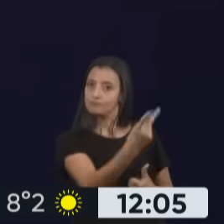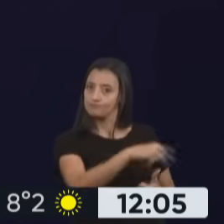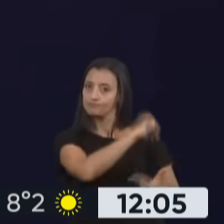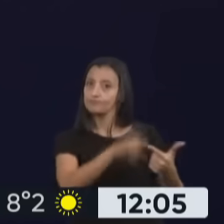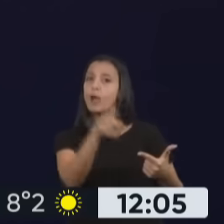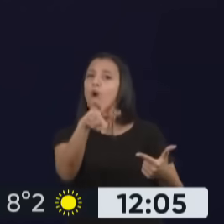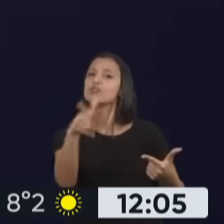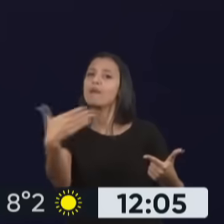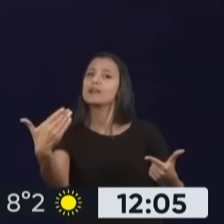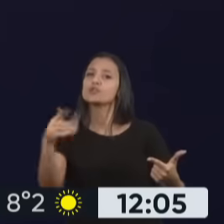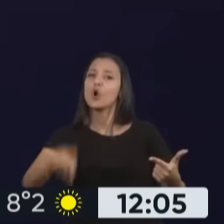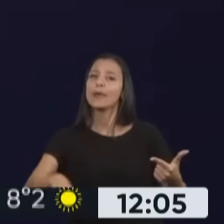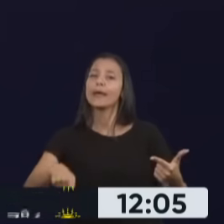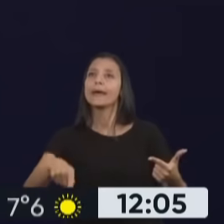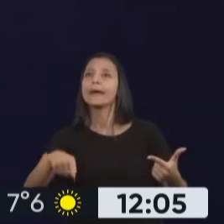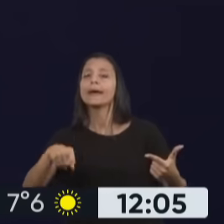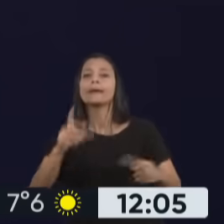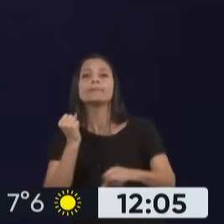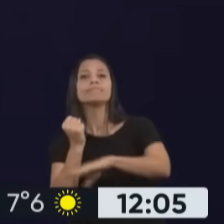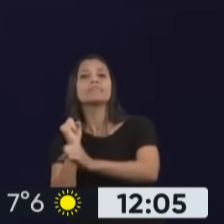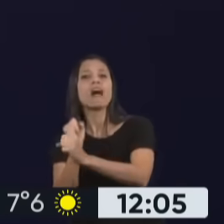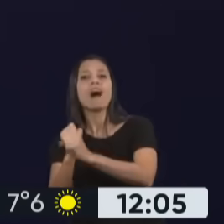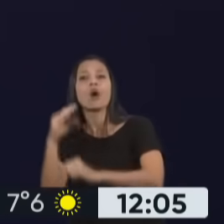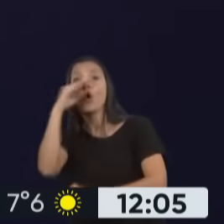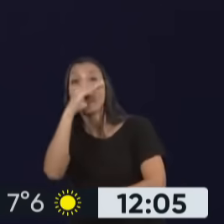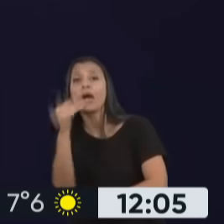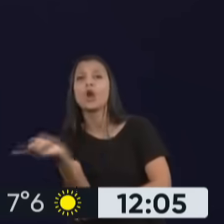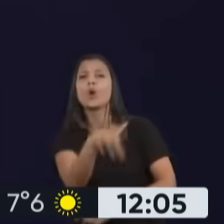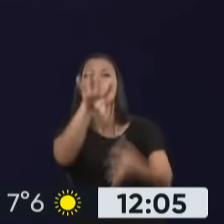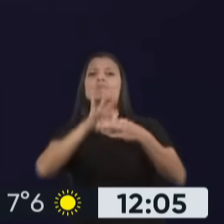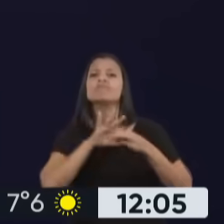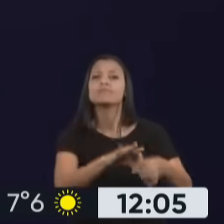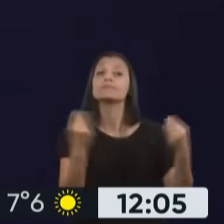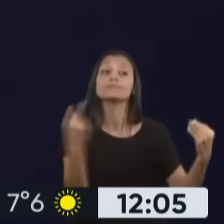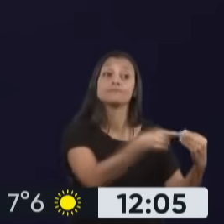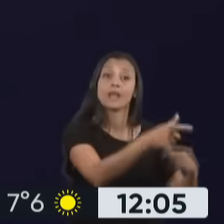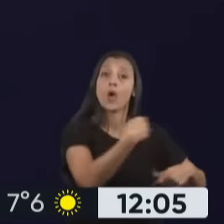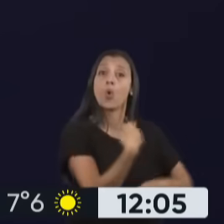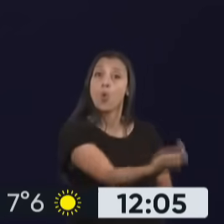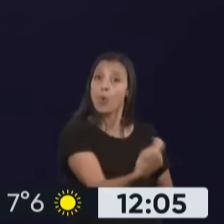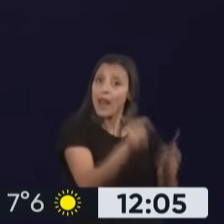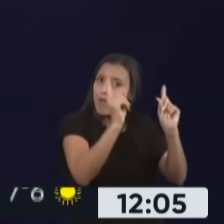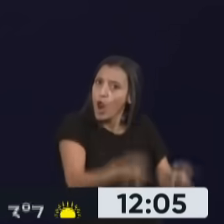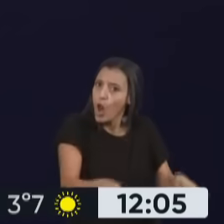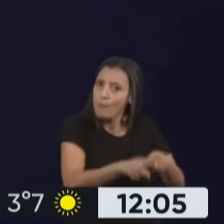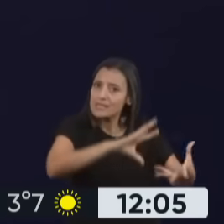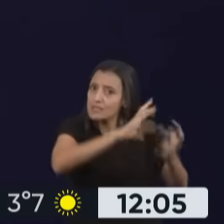hablas de informalidad hablas de menos recursos a los jubilados. Entonces, cuando vos entendés